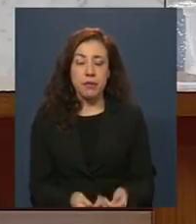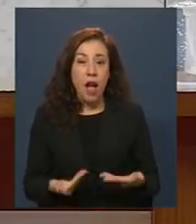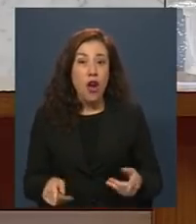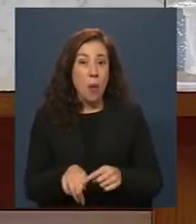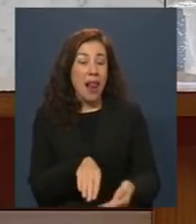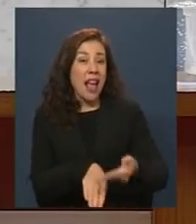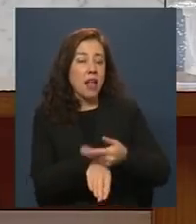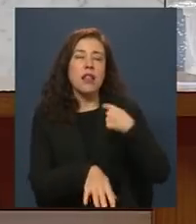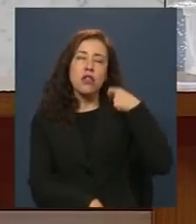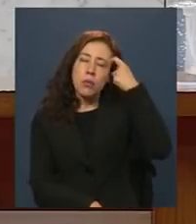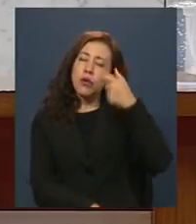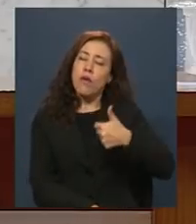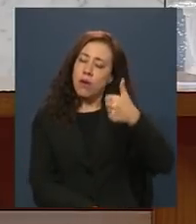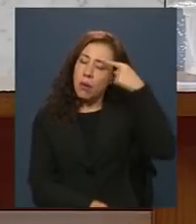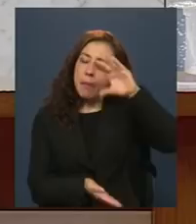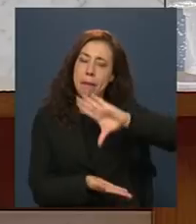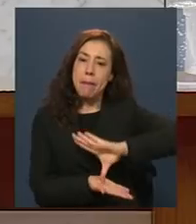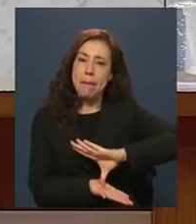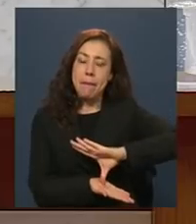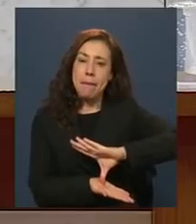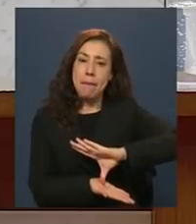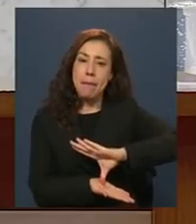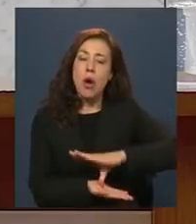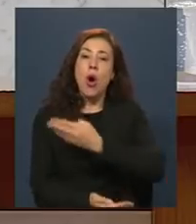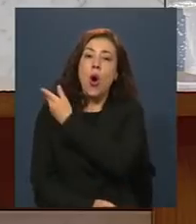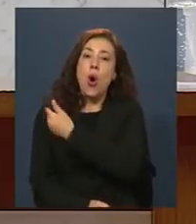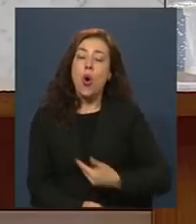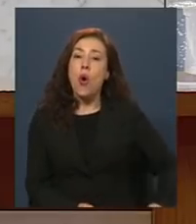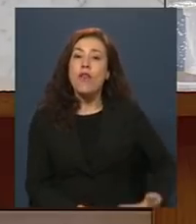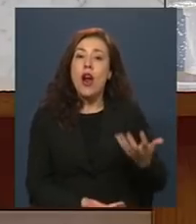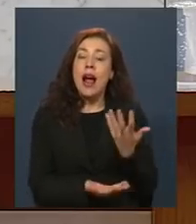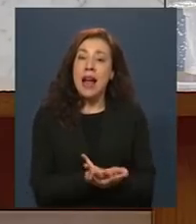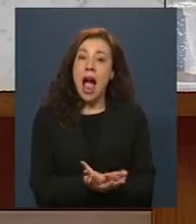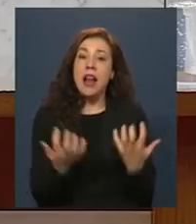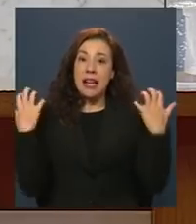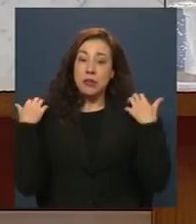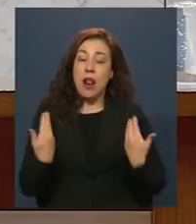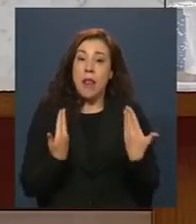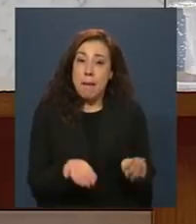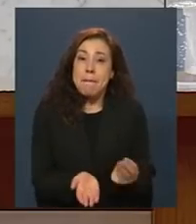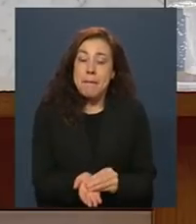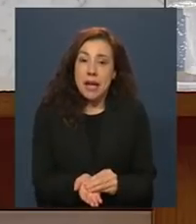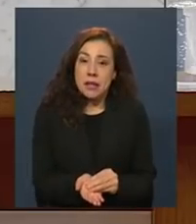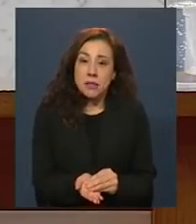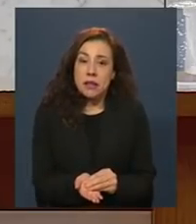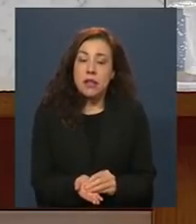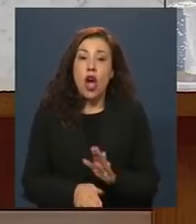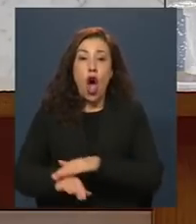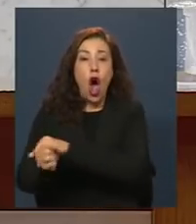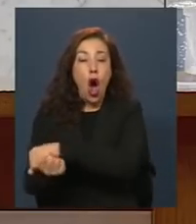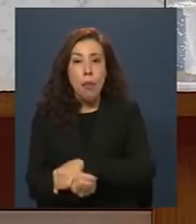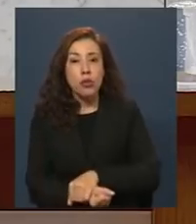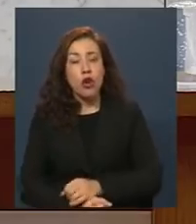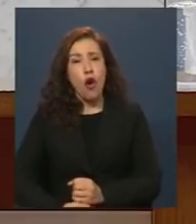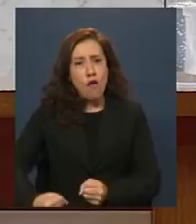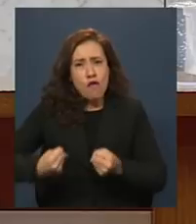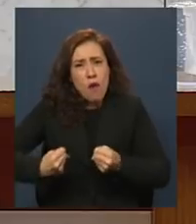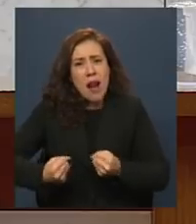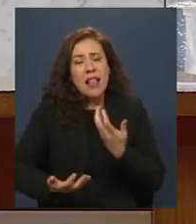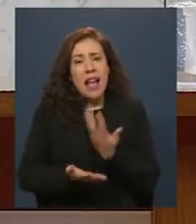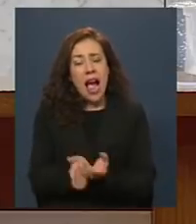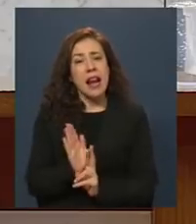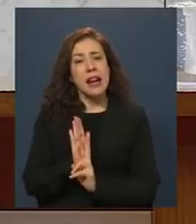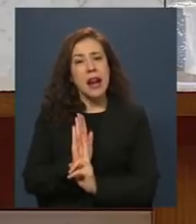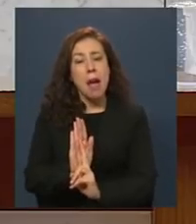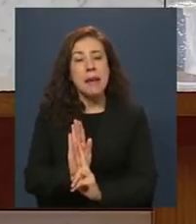entonces, pienso que es bueno para el país un gobierno dotado de facultades, una oposición fuerte, representativa